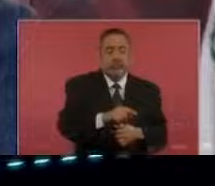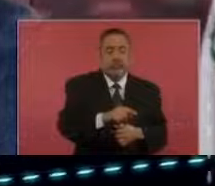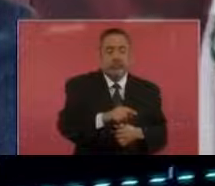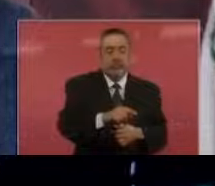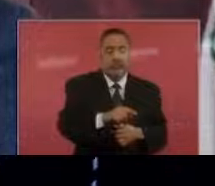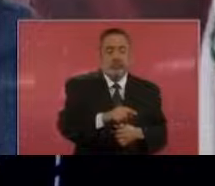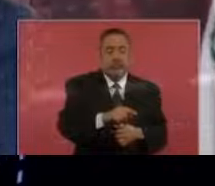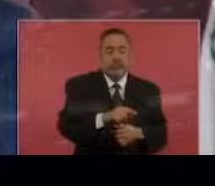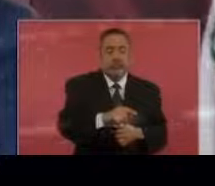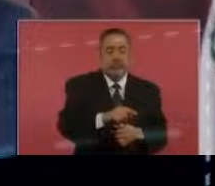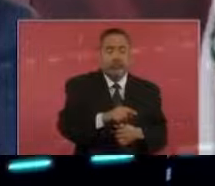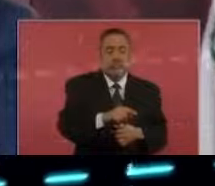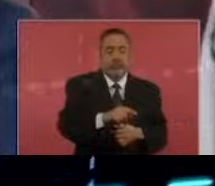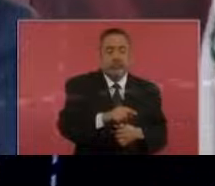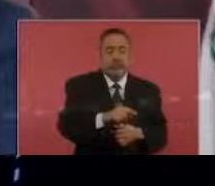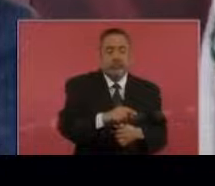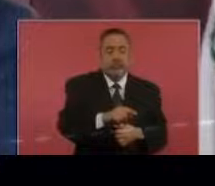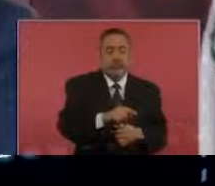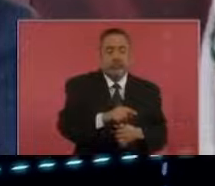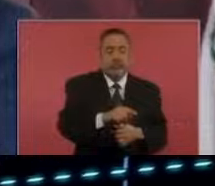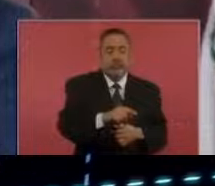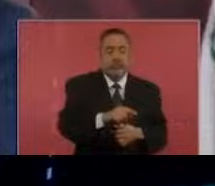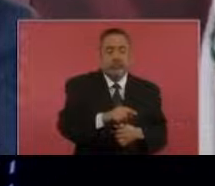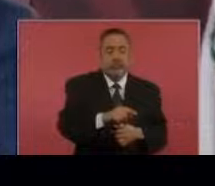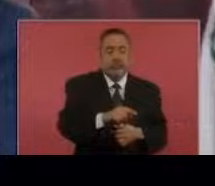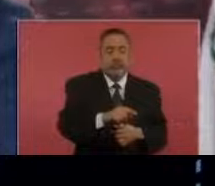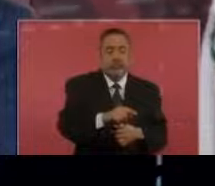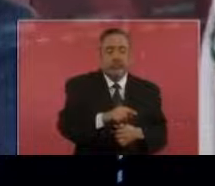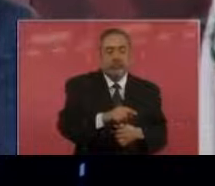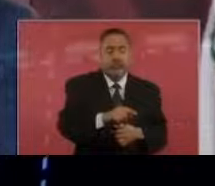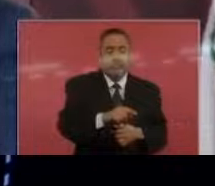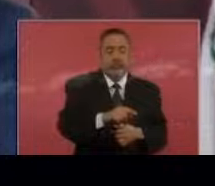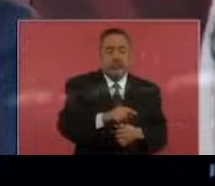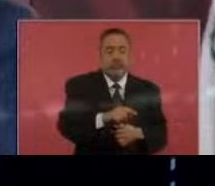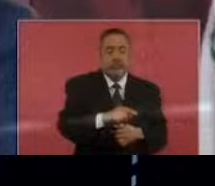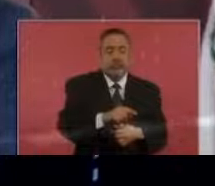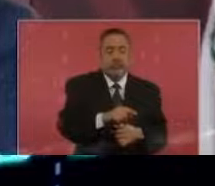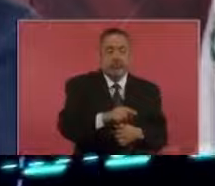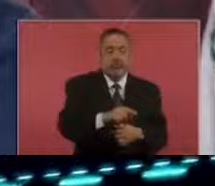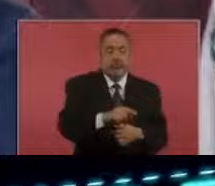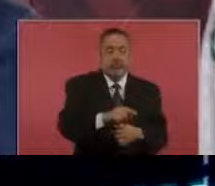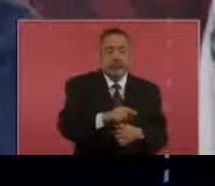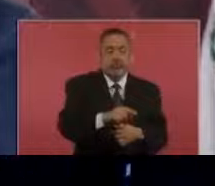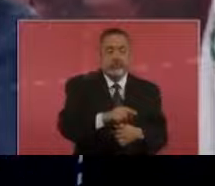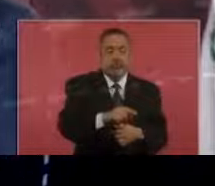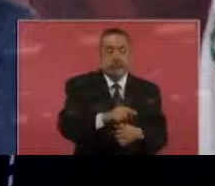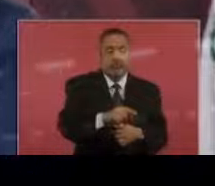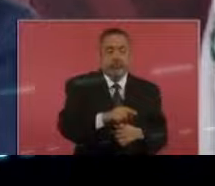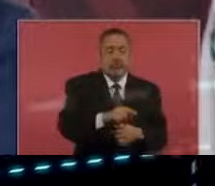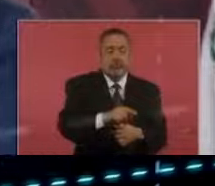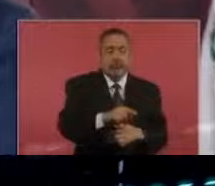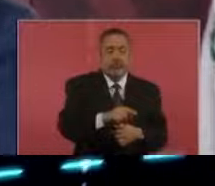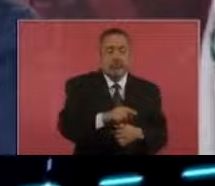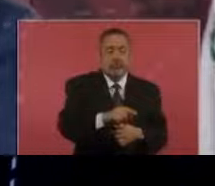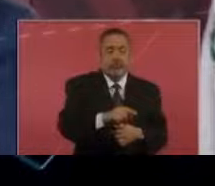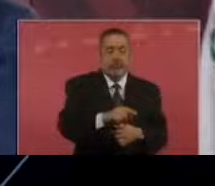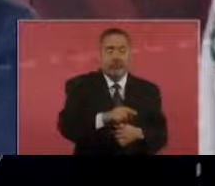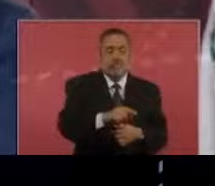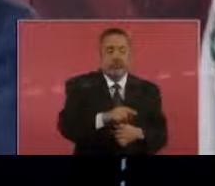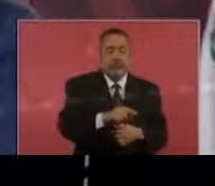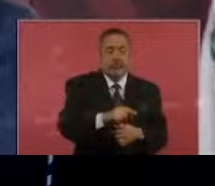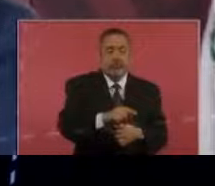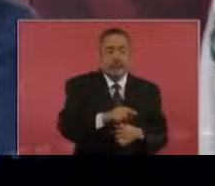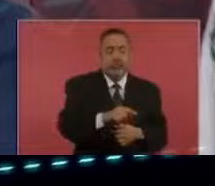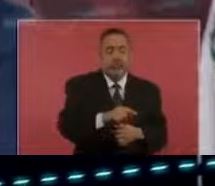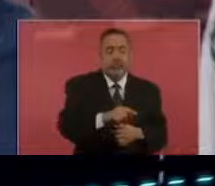como al Ims y no lo hicieron se lo robaron al pueblo de México y ahora está buscando el gobierno una ley para que con ella pues